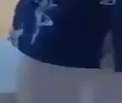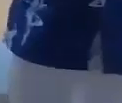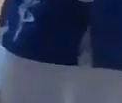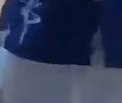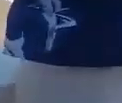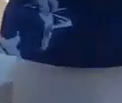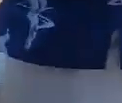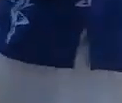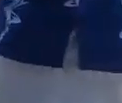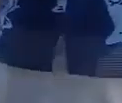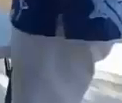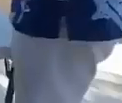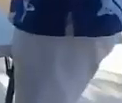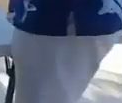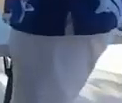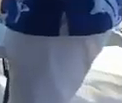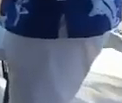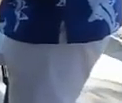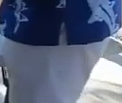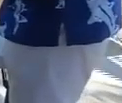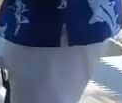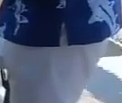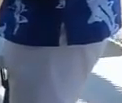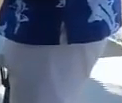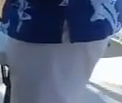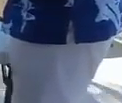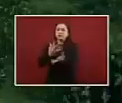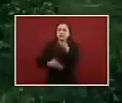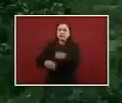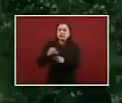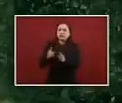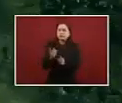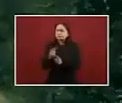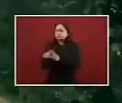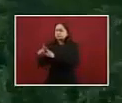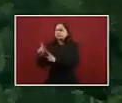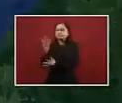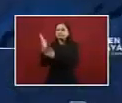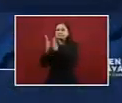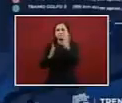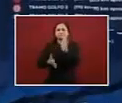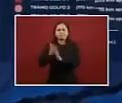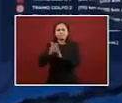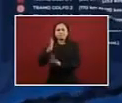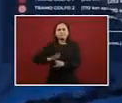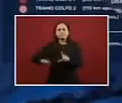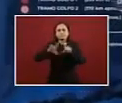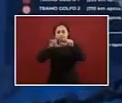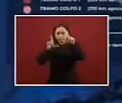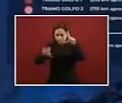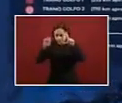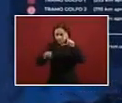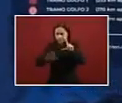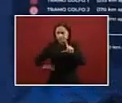de la reflexión con las comunidades y también por la vía jurídica, interponiendo amparos, y